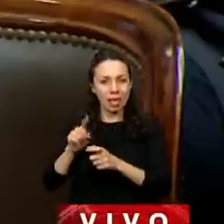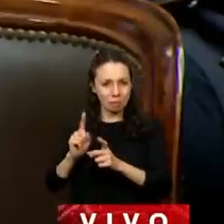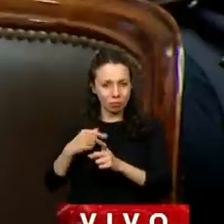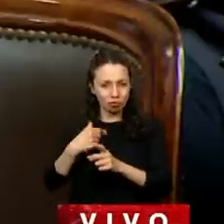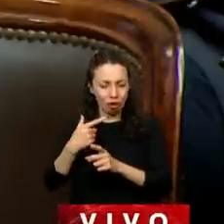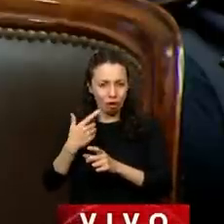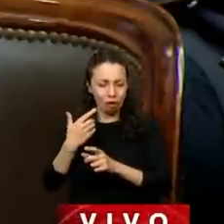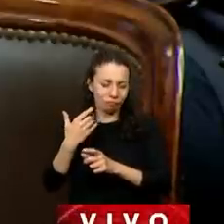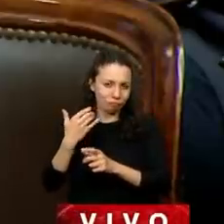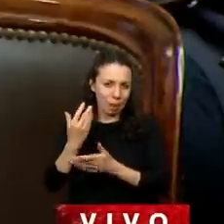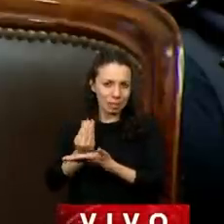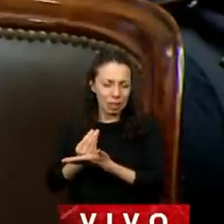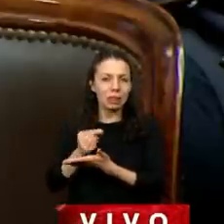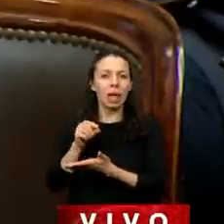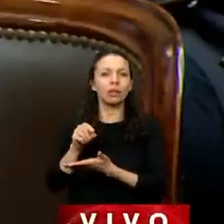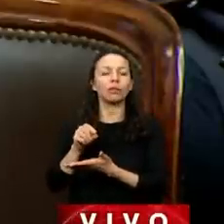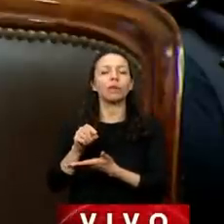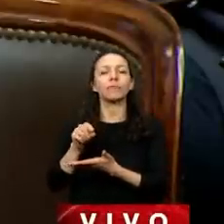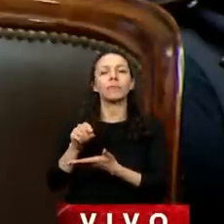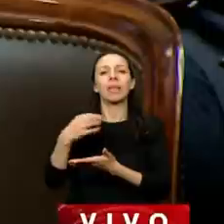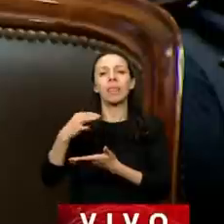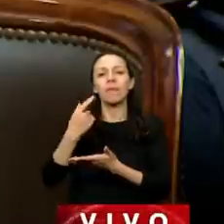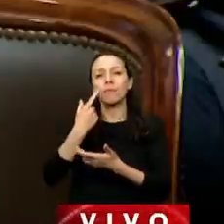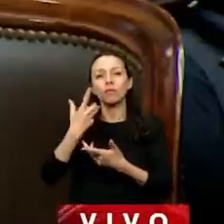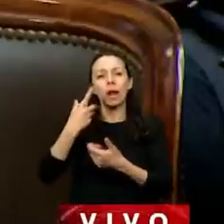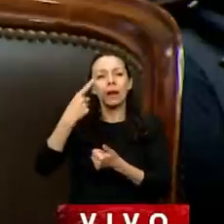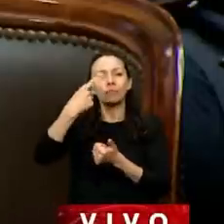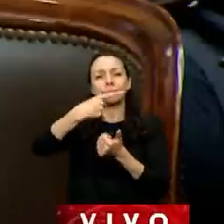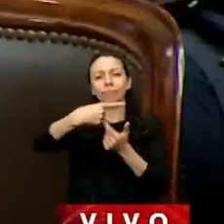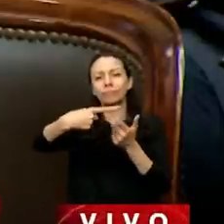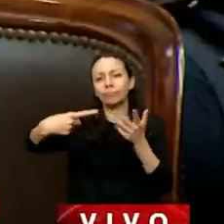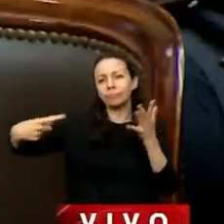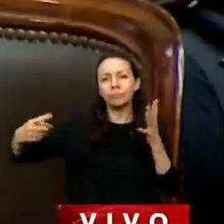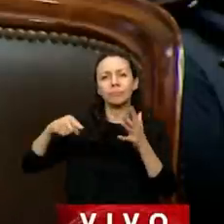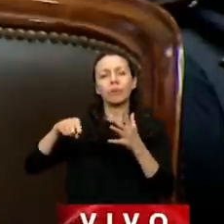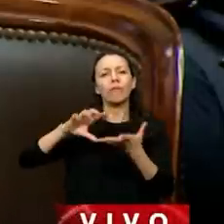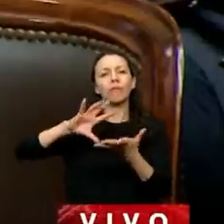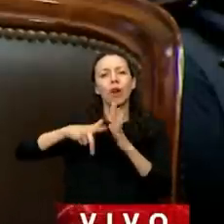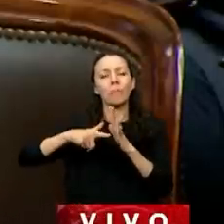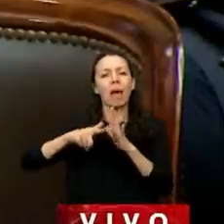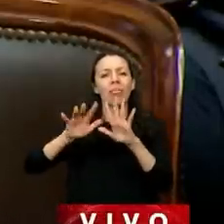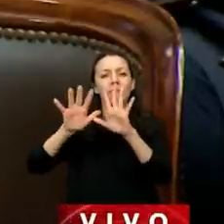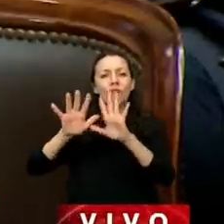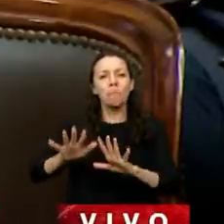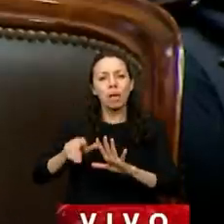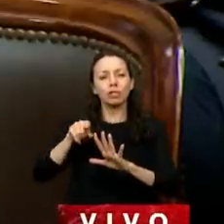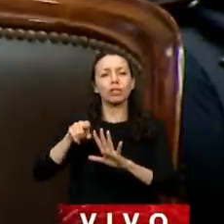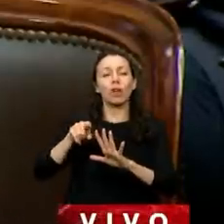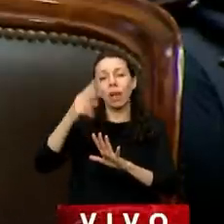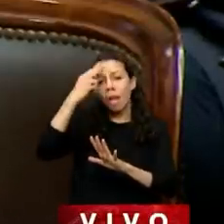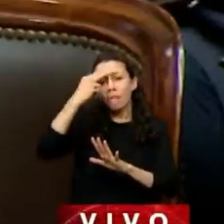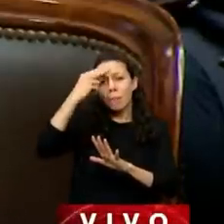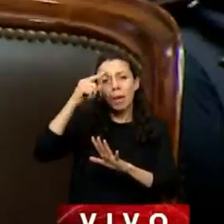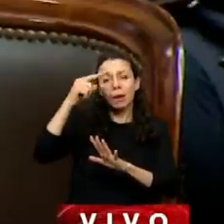nos opusimos, tenía que ver con reconocer la heterogeneidad que existe en la formación de enfermeros y enfermeras y en las